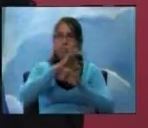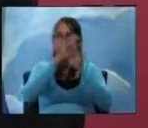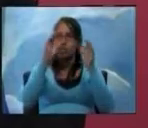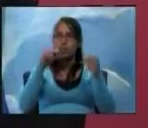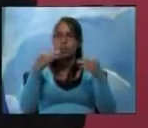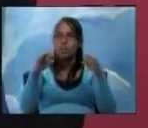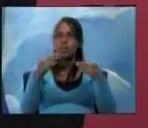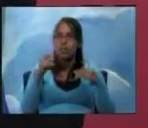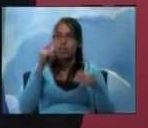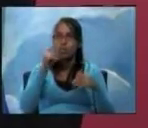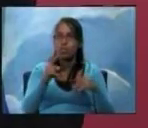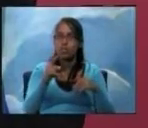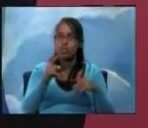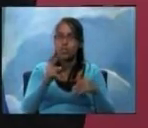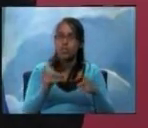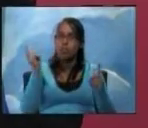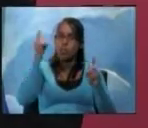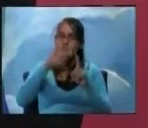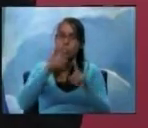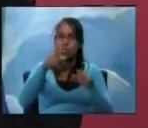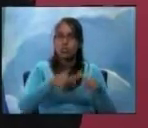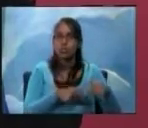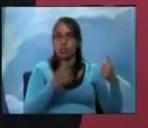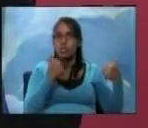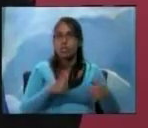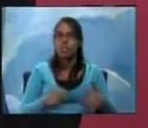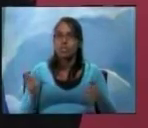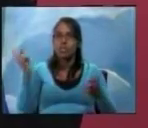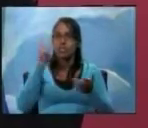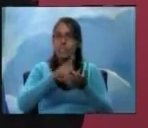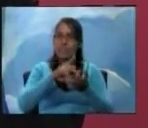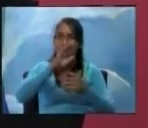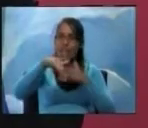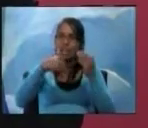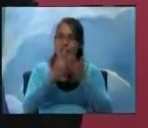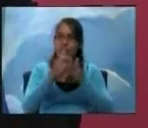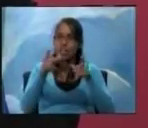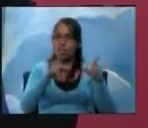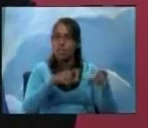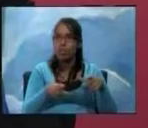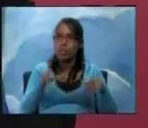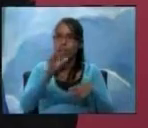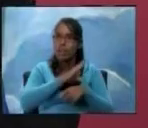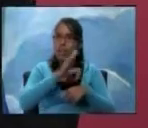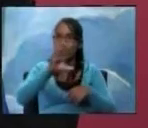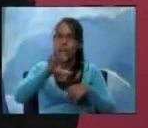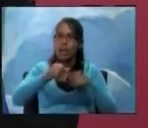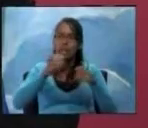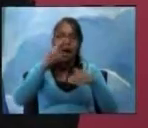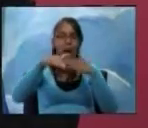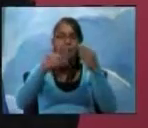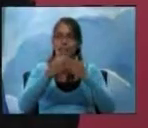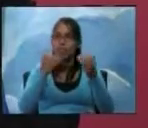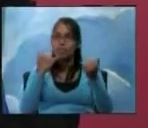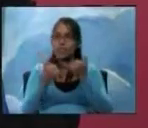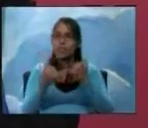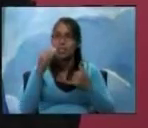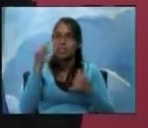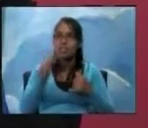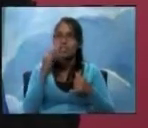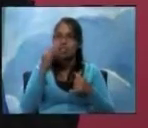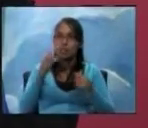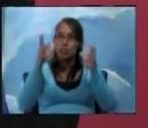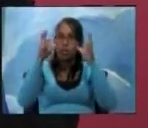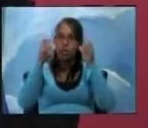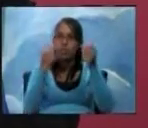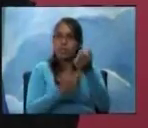sobrenatural, usted propuso en su corazón llegar a este lugar. Agarre la bendición hasta el final. Siempre escucha